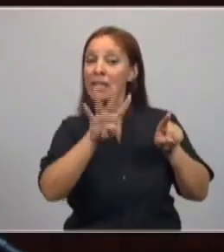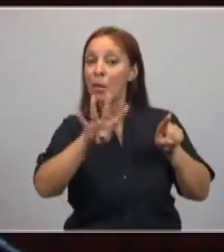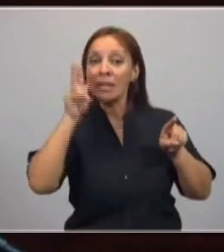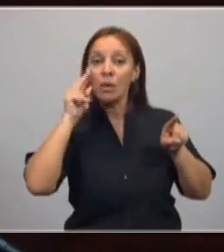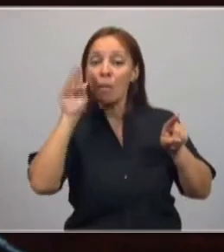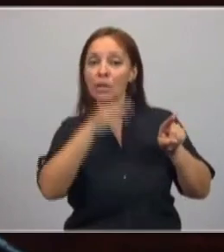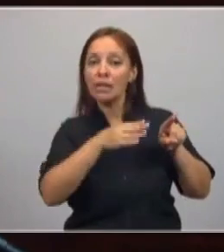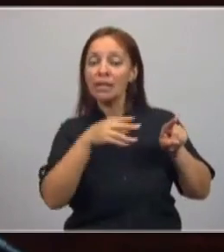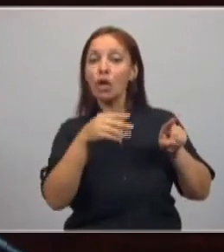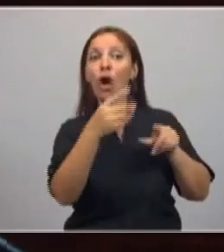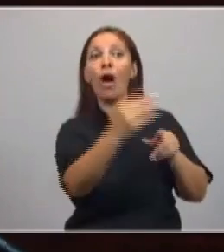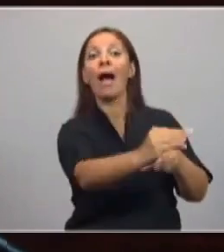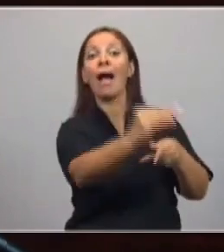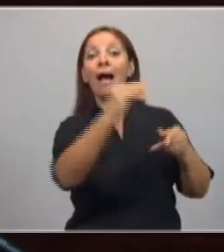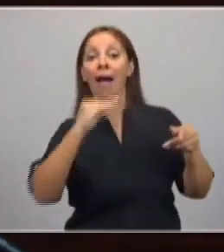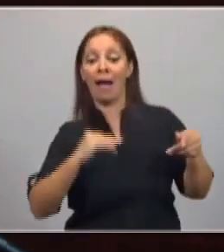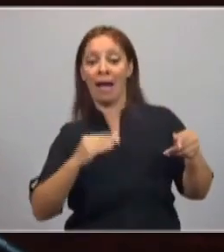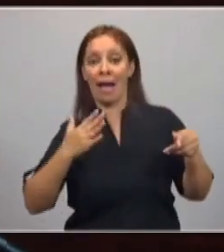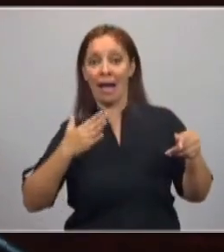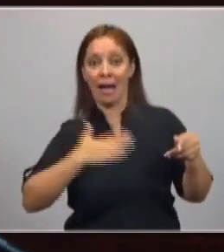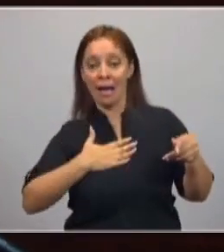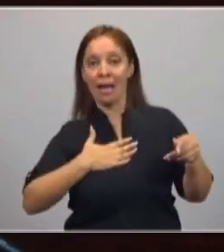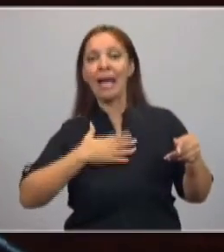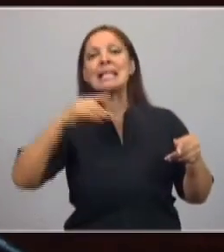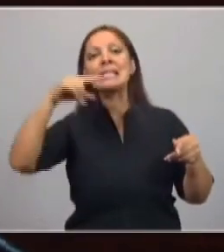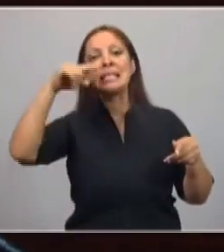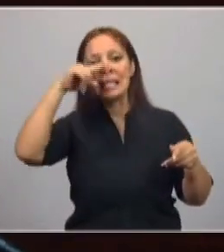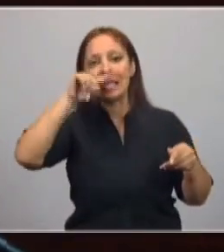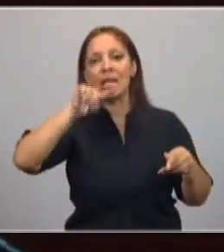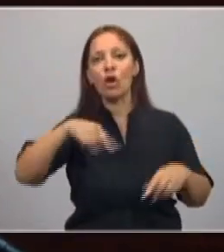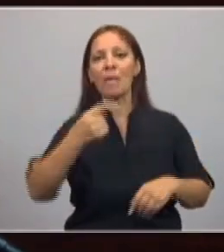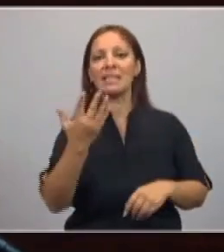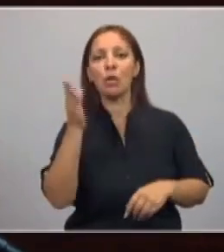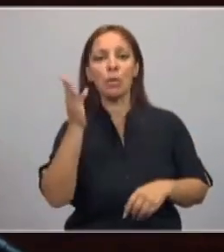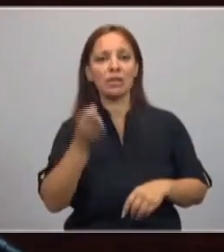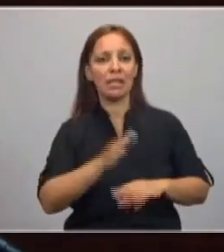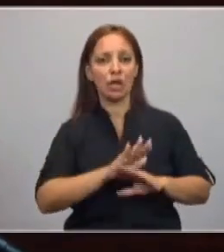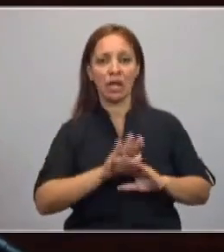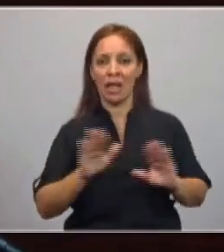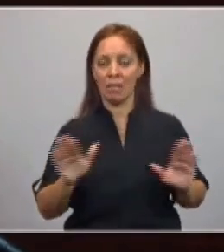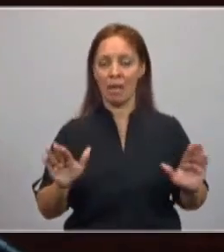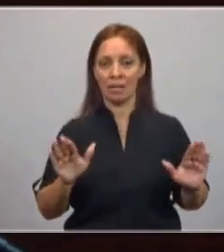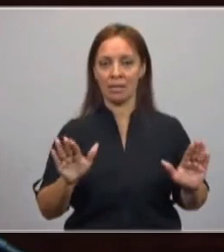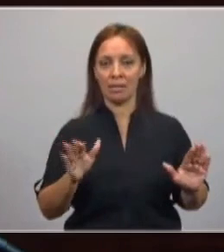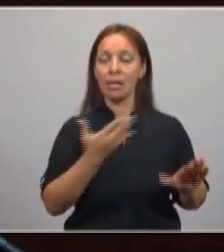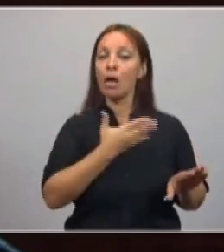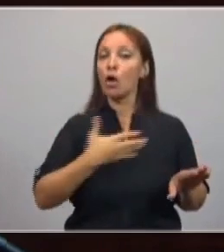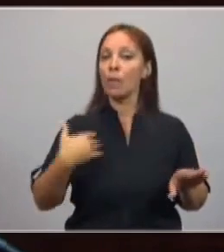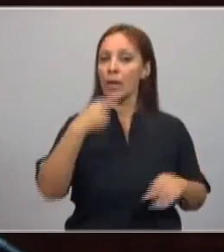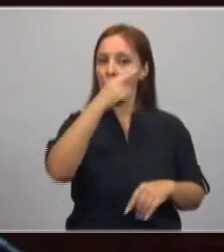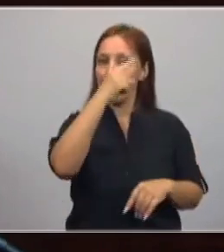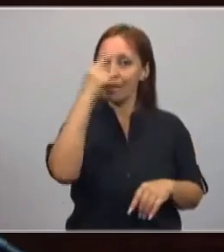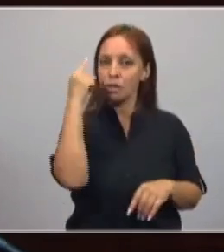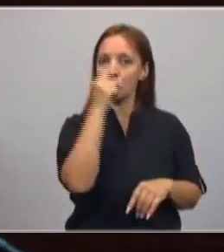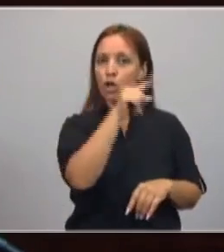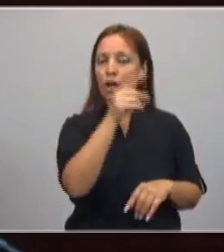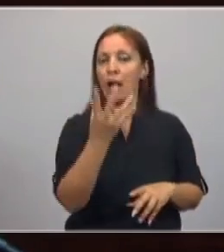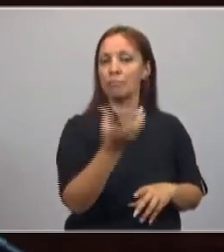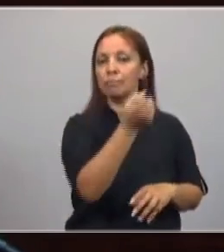Buenos Aires recibe solo el 7,5% de los recursos, mientras que el Gobierno Nacional retiene